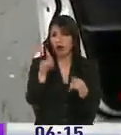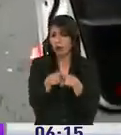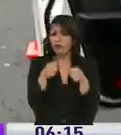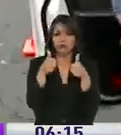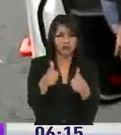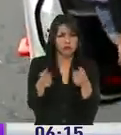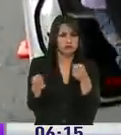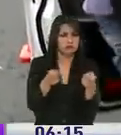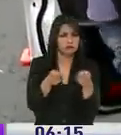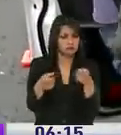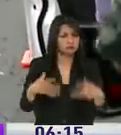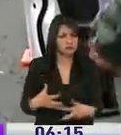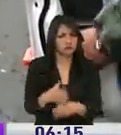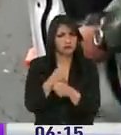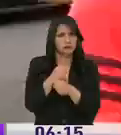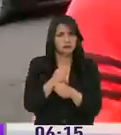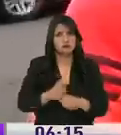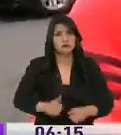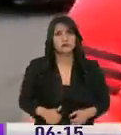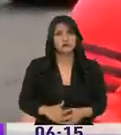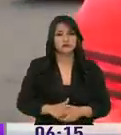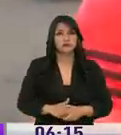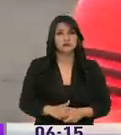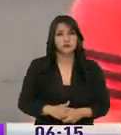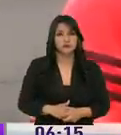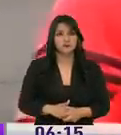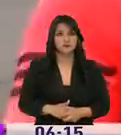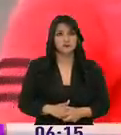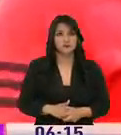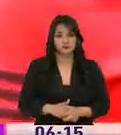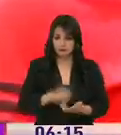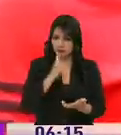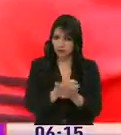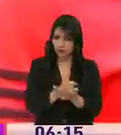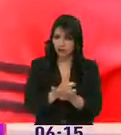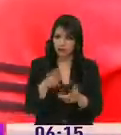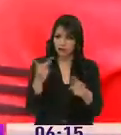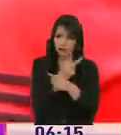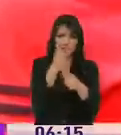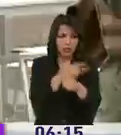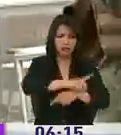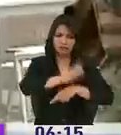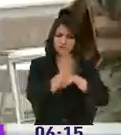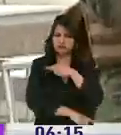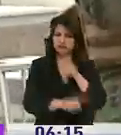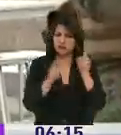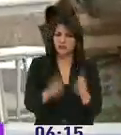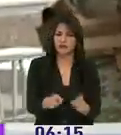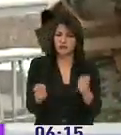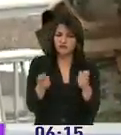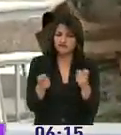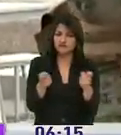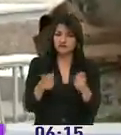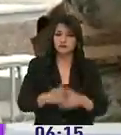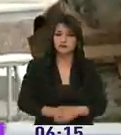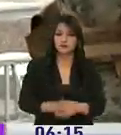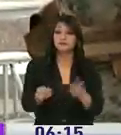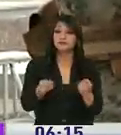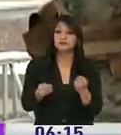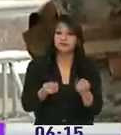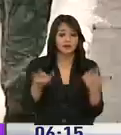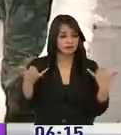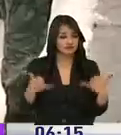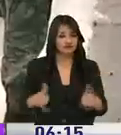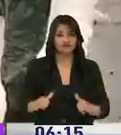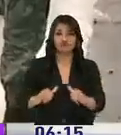de medidas de seguridad. Creo que pongan mano dura con toda la delincuencia. Los controles se realizarán de